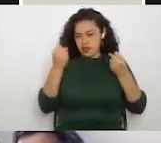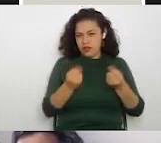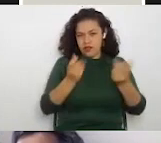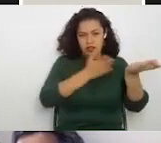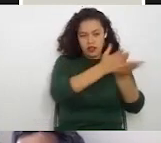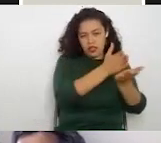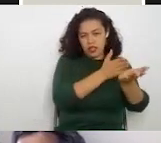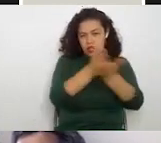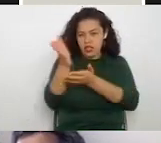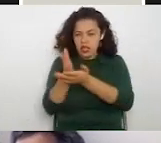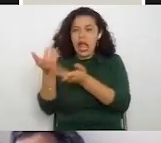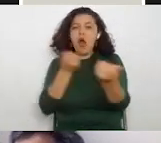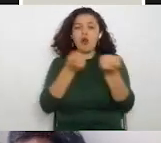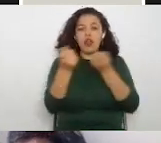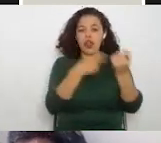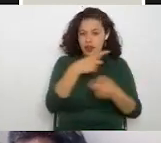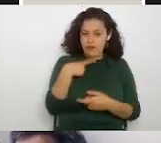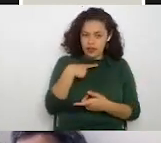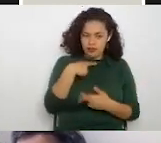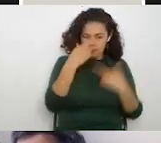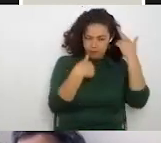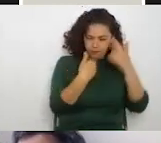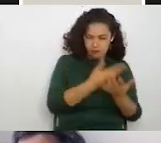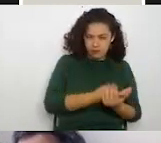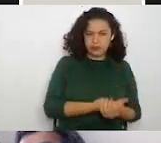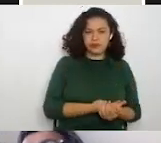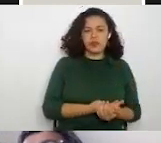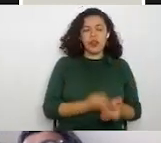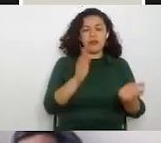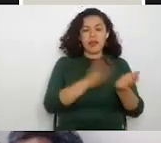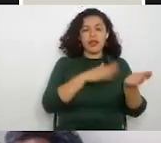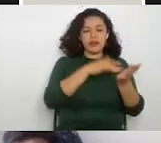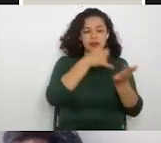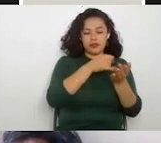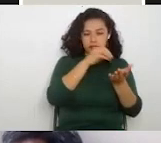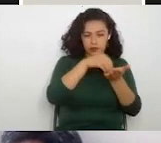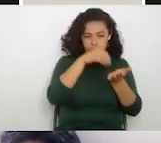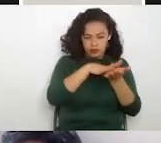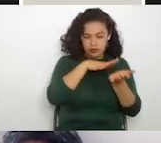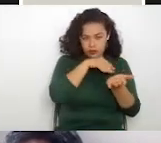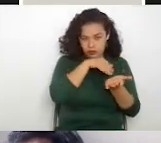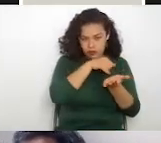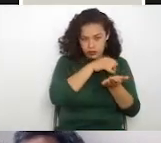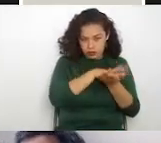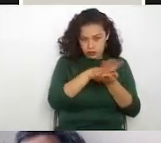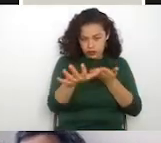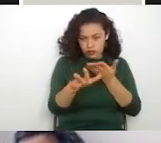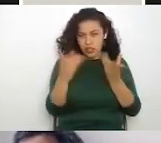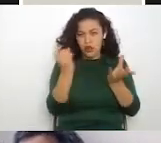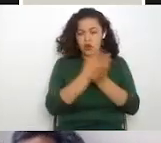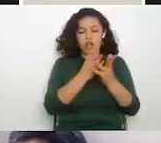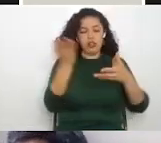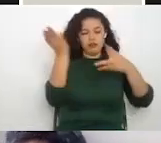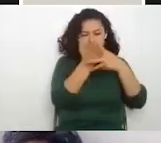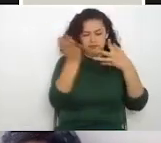esté controlado. Y decíamos, si los documentos están impresos, pues a lo mejor solamente distribuyó la